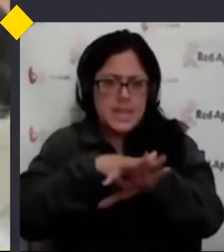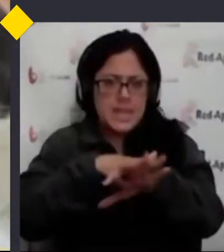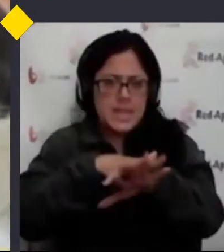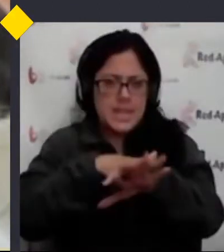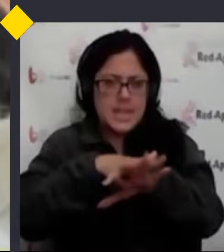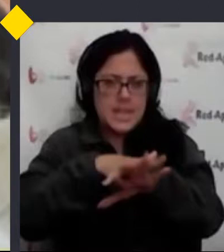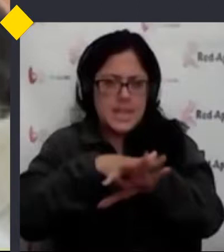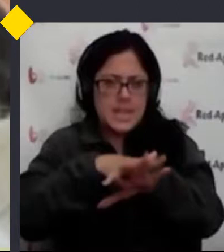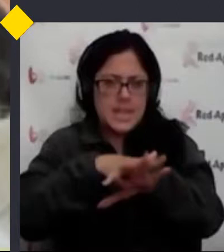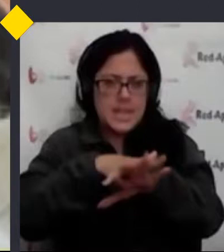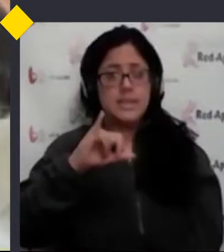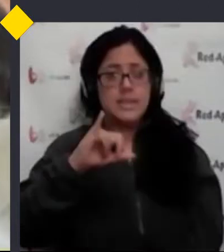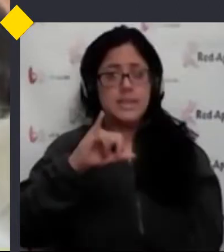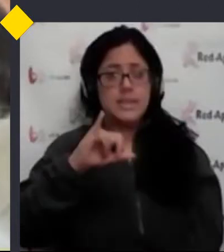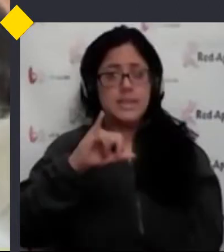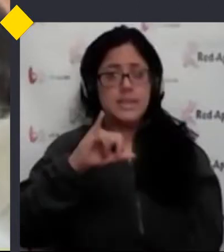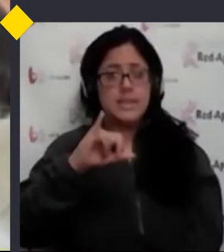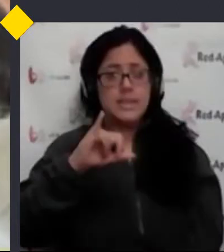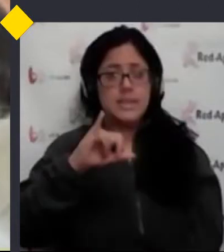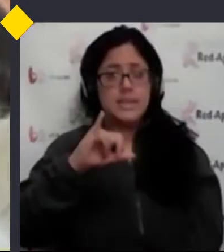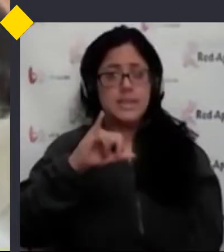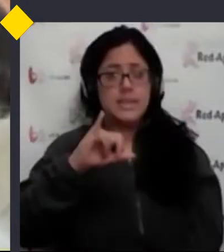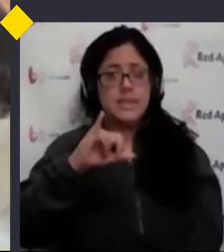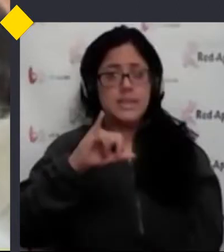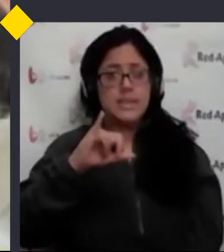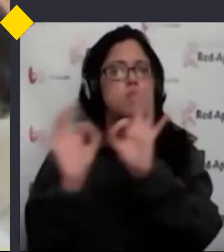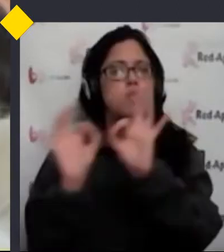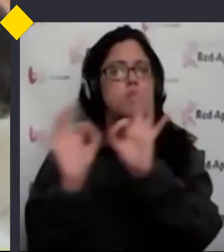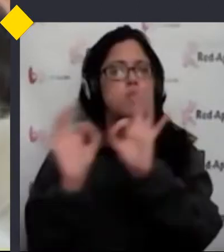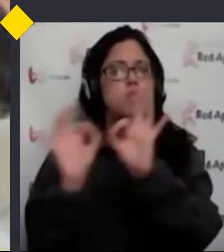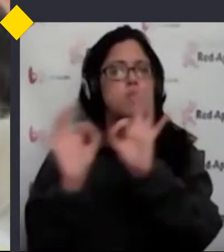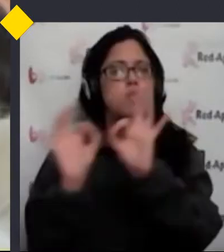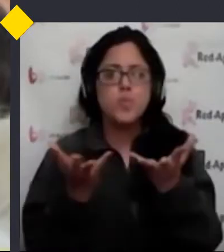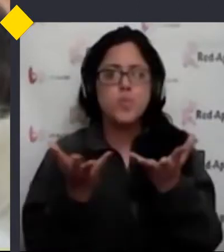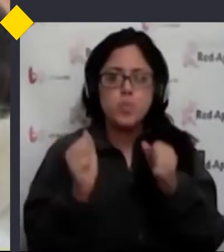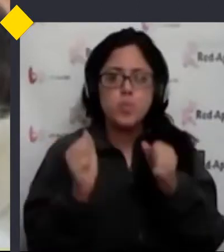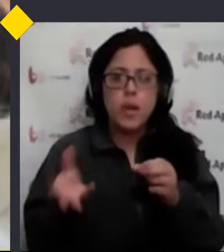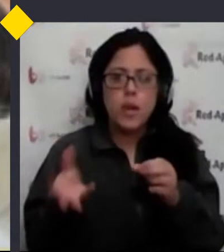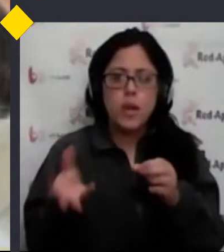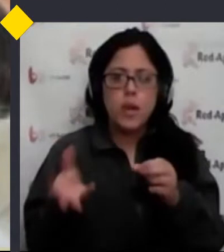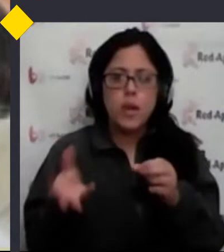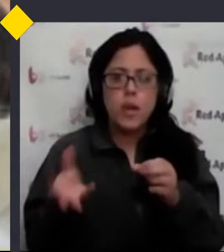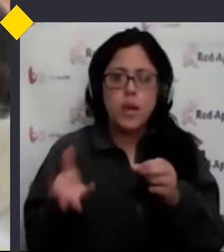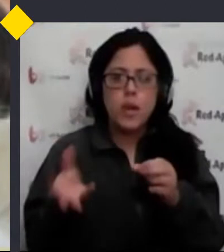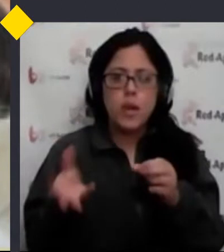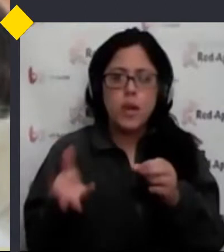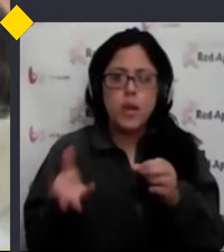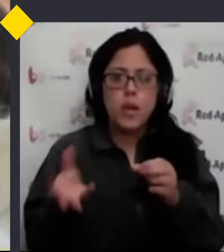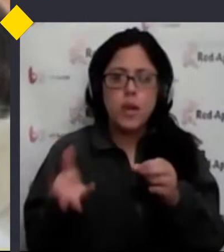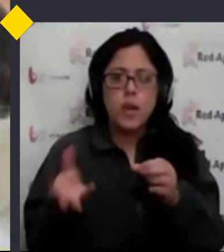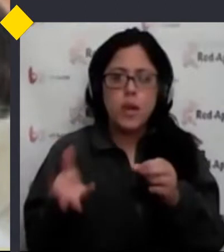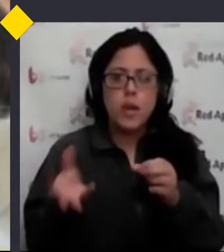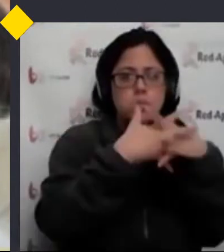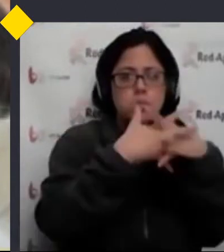oportunidad única y maravillosa de poder hacerse parte de una mixtura, de un complemento entre ambas